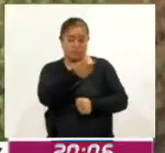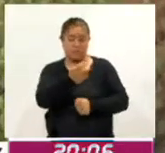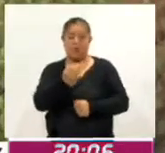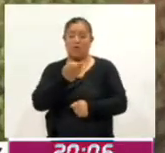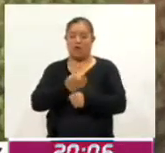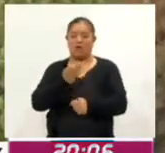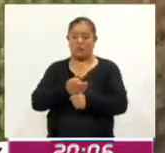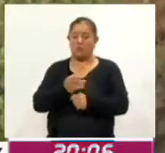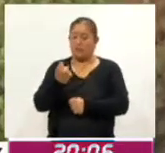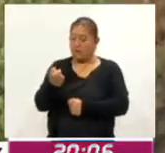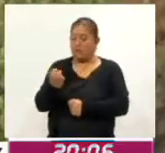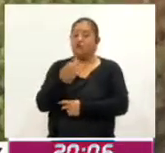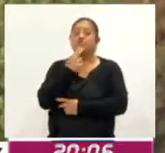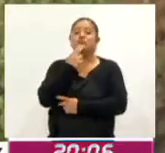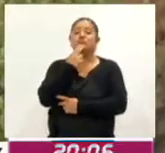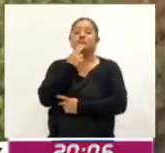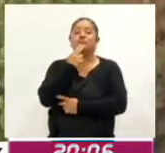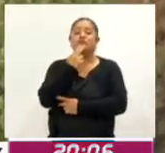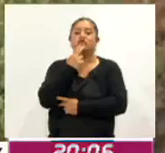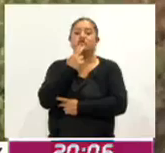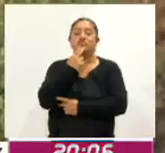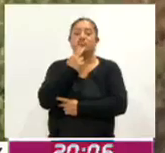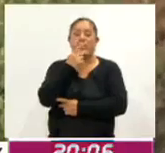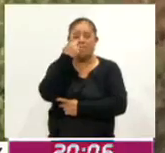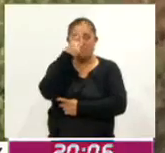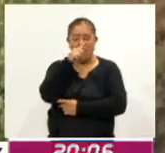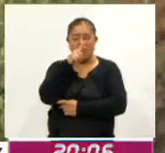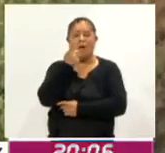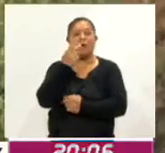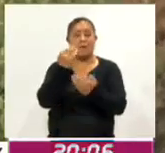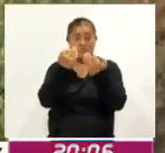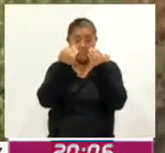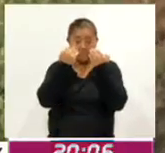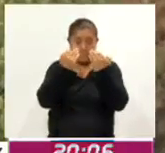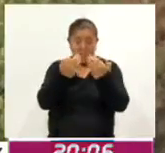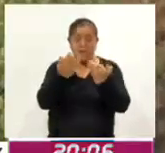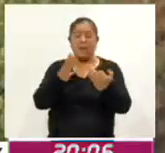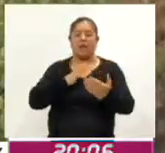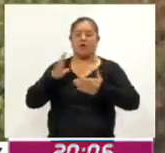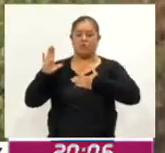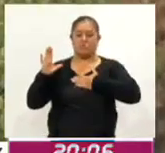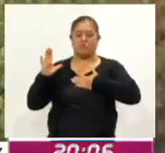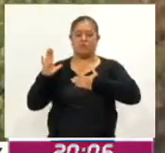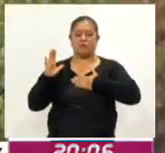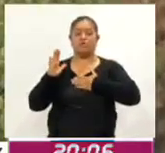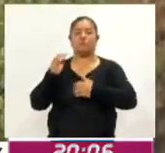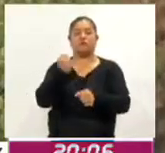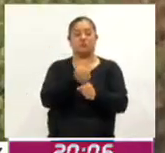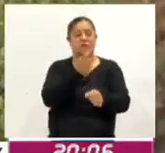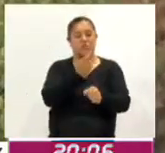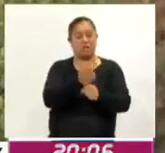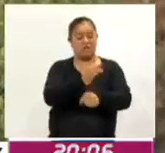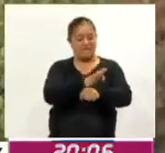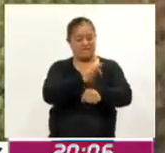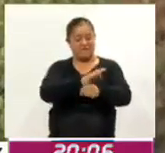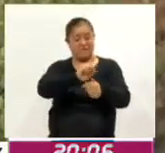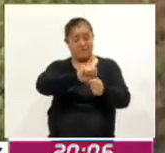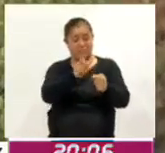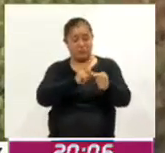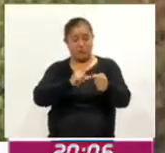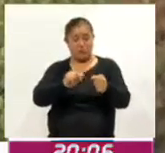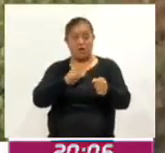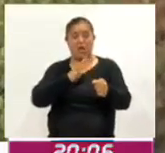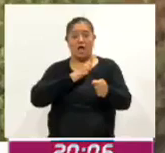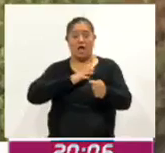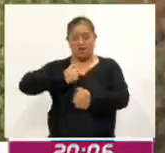simbólico para reiterar el compromiso de la Secretaría de la Defensa Nacional y de las tropas del Ejército